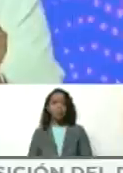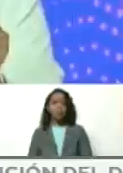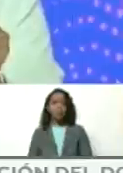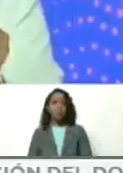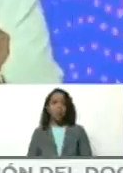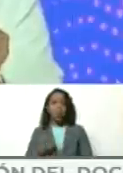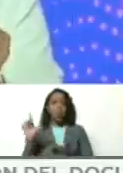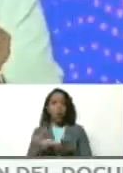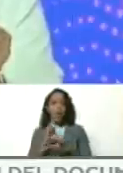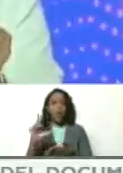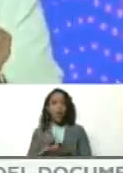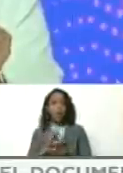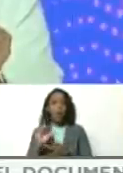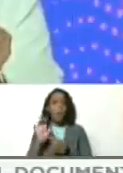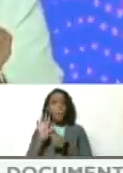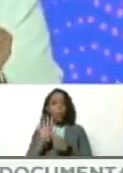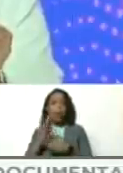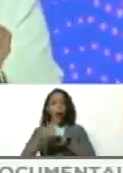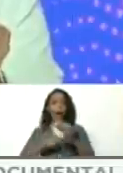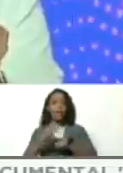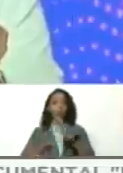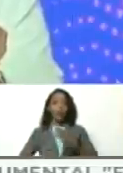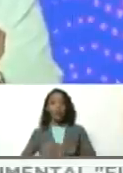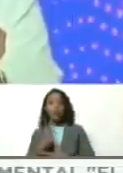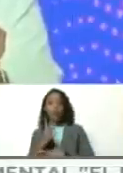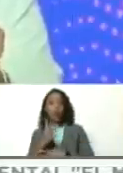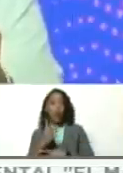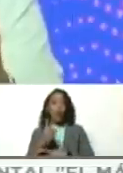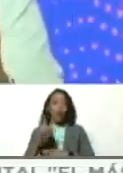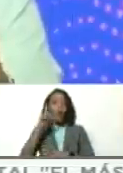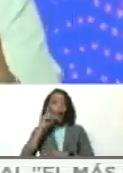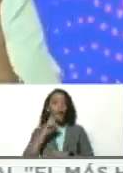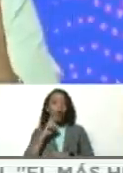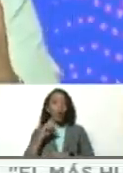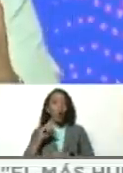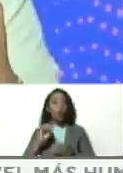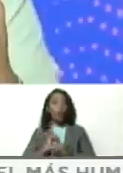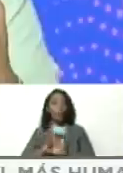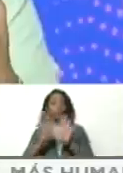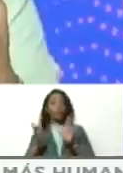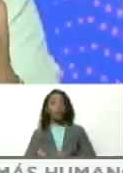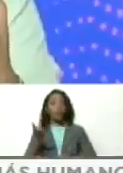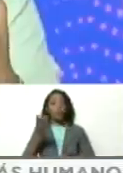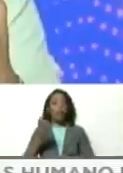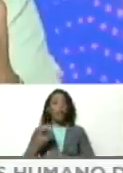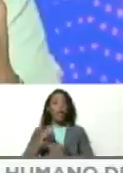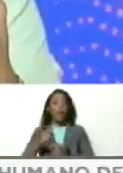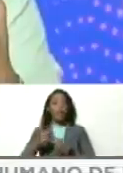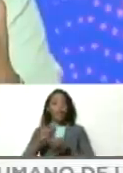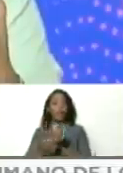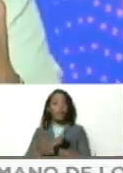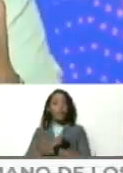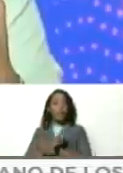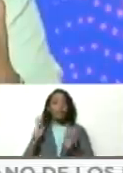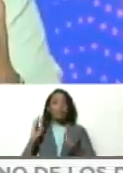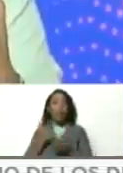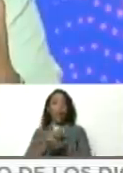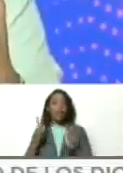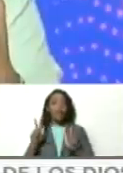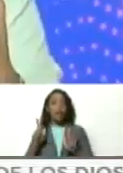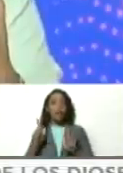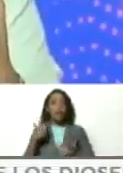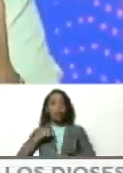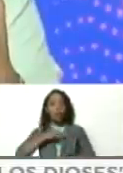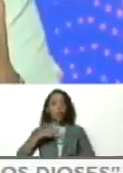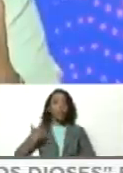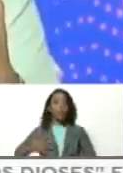Un libro, un folleto hecho por la Fundación Género con Clase. Desbloqueen nuestros derechos, medidas